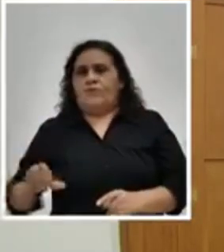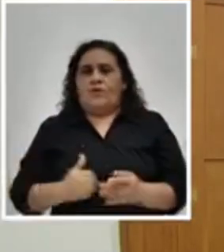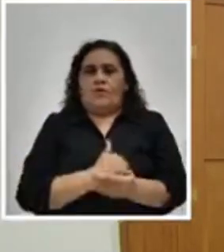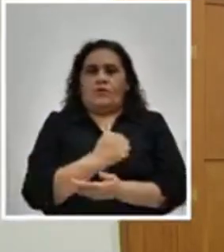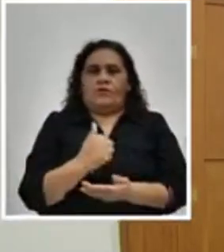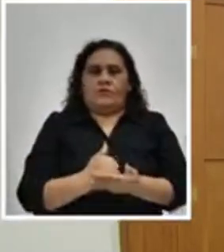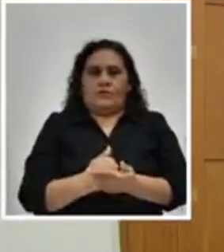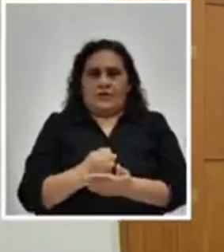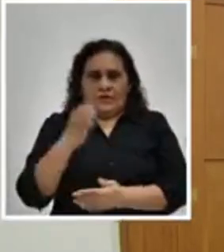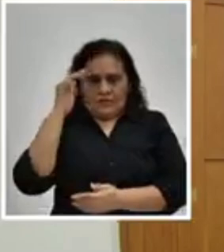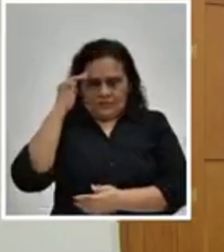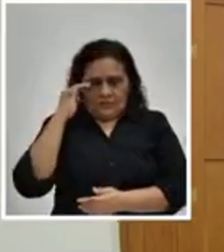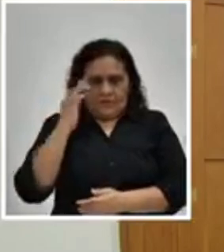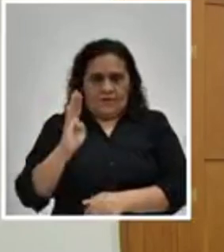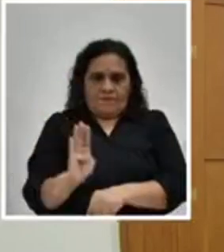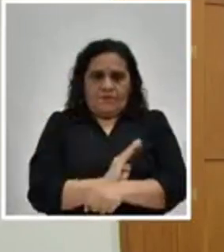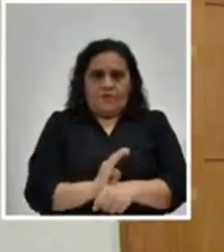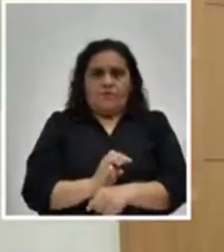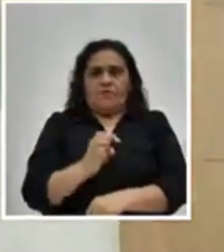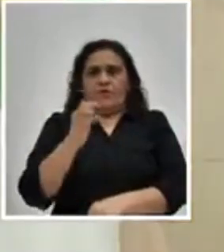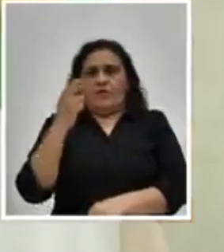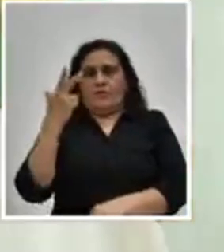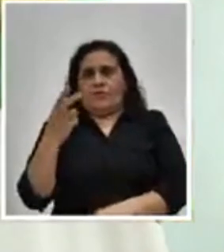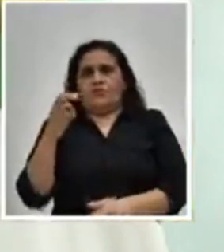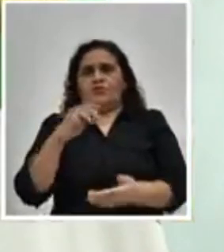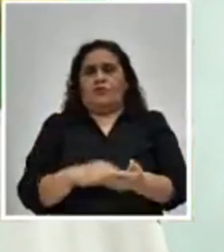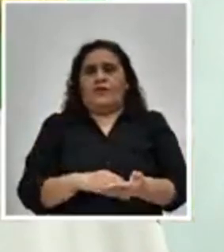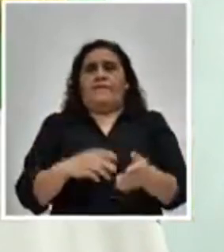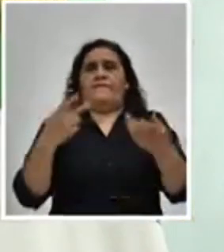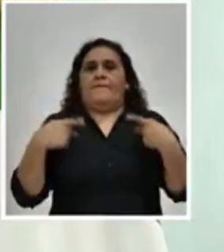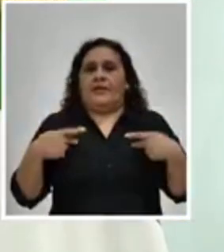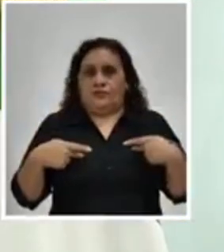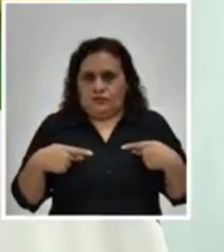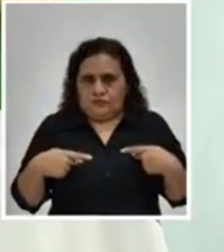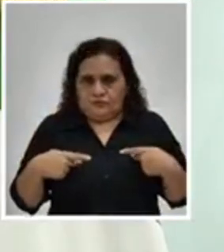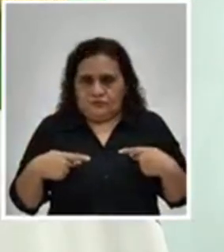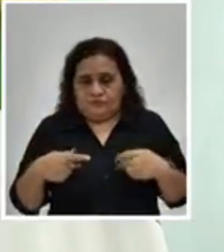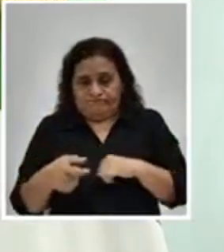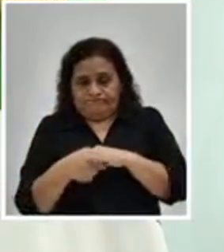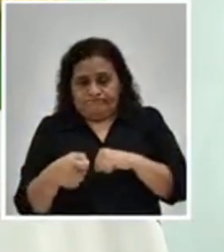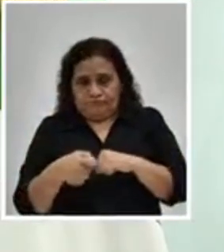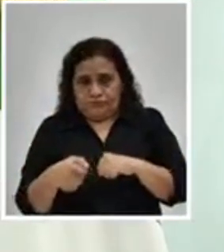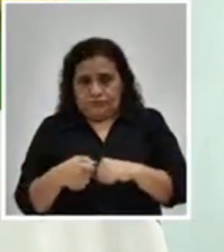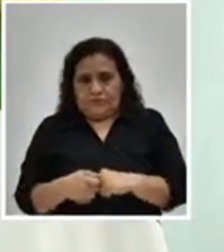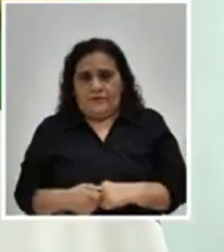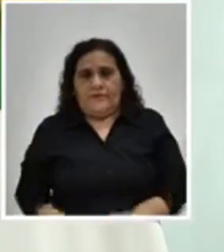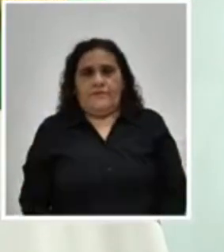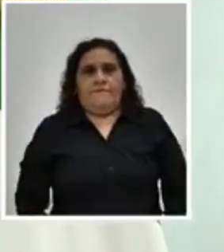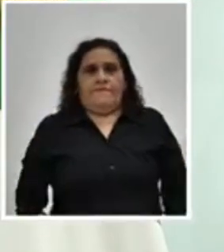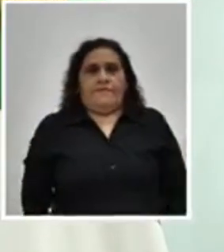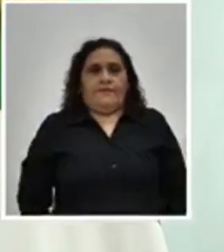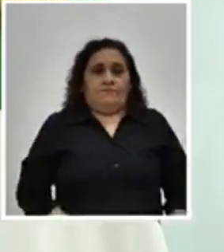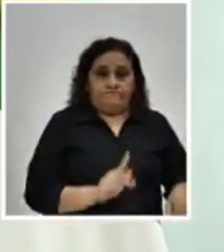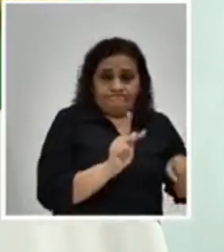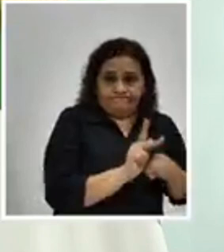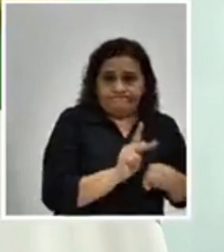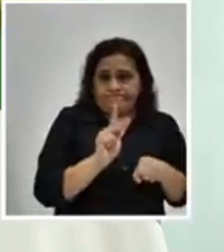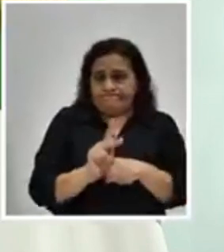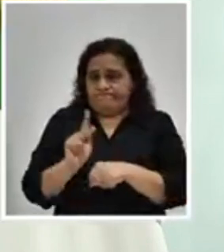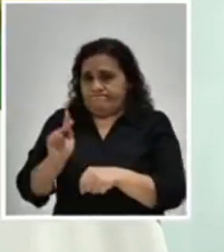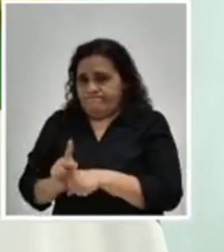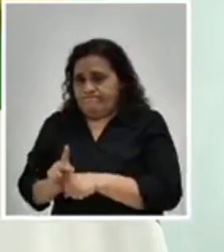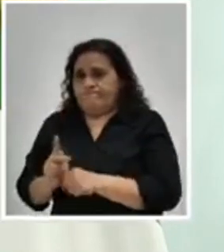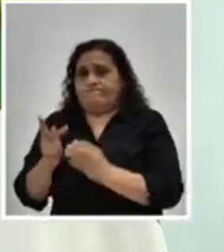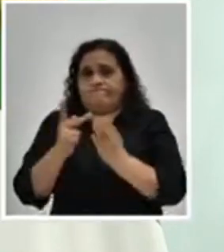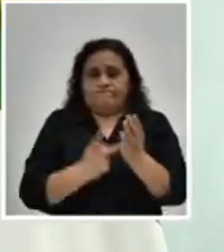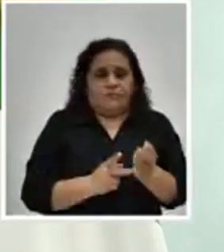8,000 habitantes de estas comisarías. En temas de seguridad, se llevó a cabo programas coordinados